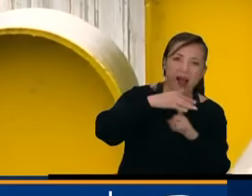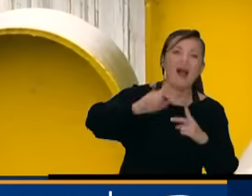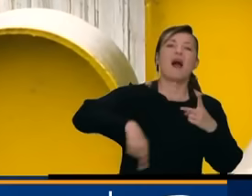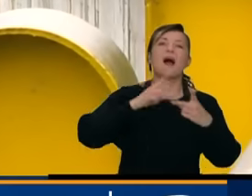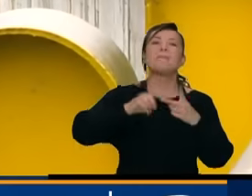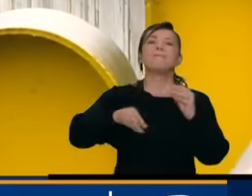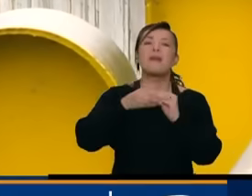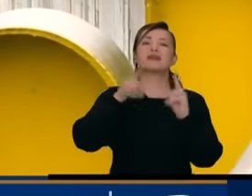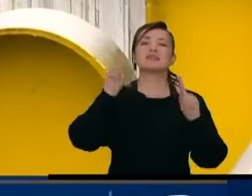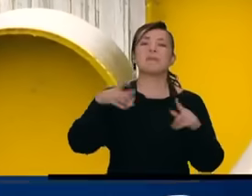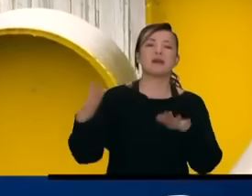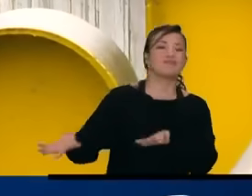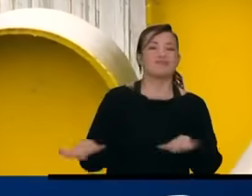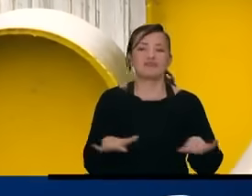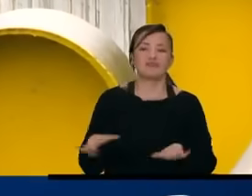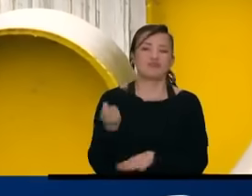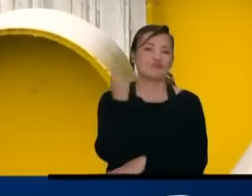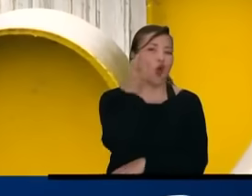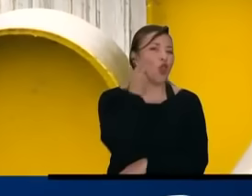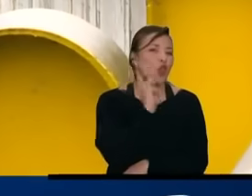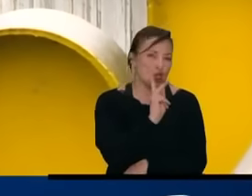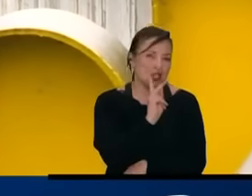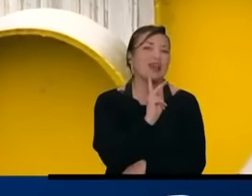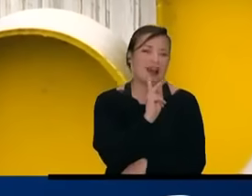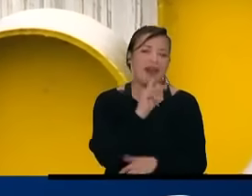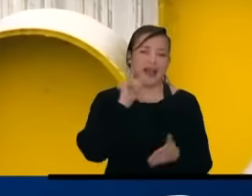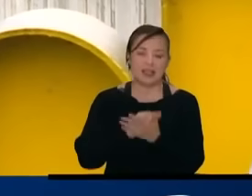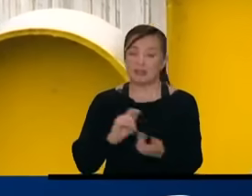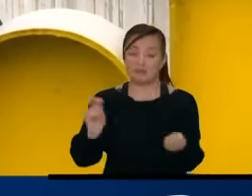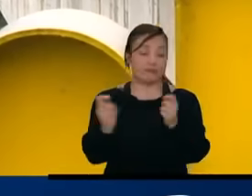los efectos del sismo que se presentó hace 2 días en la zona del Calvario.